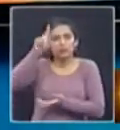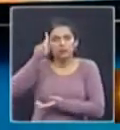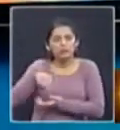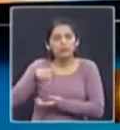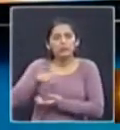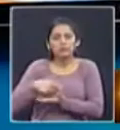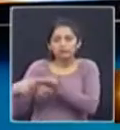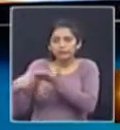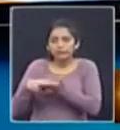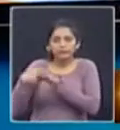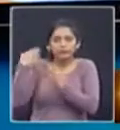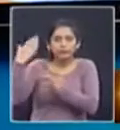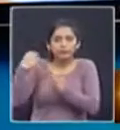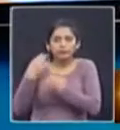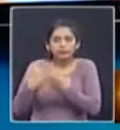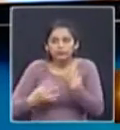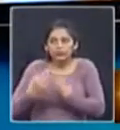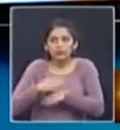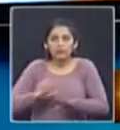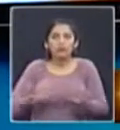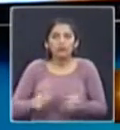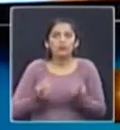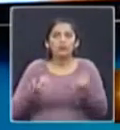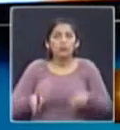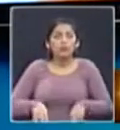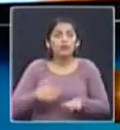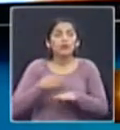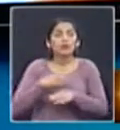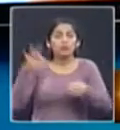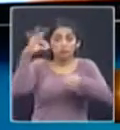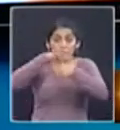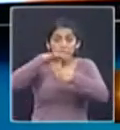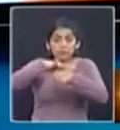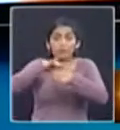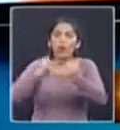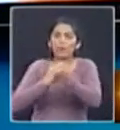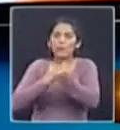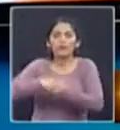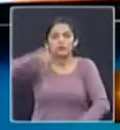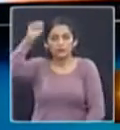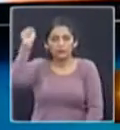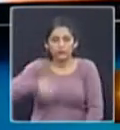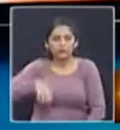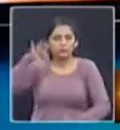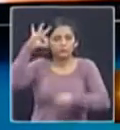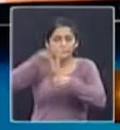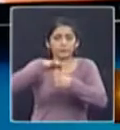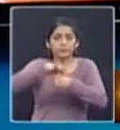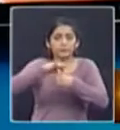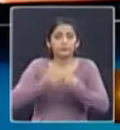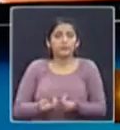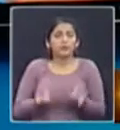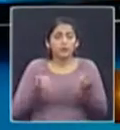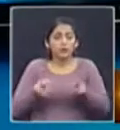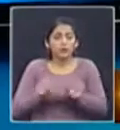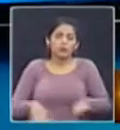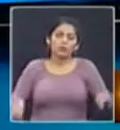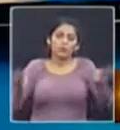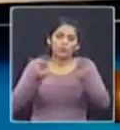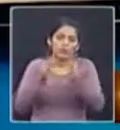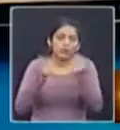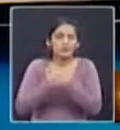apoyar contundentemente con un sí a todas las preguntas la consulta popular sostenemos que también debió ser importante tocar temas